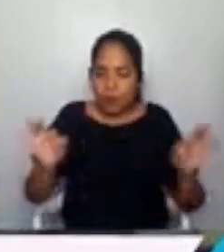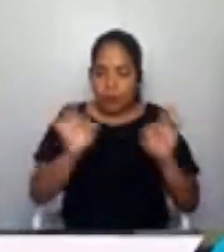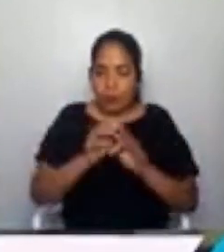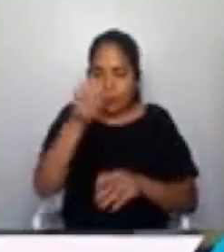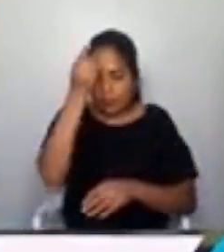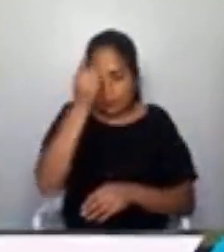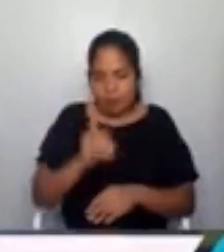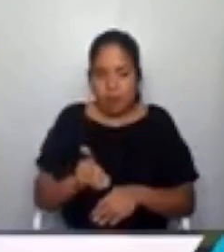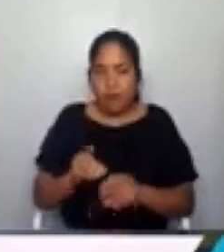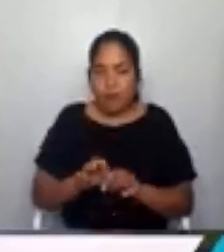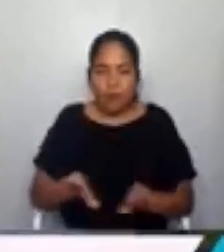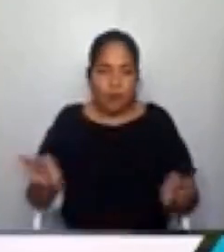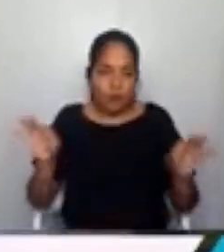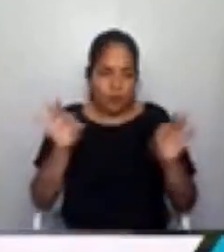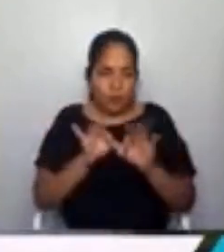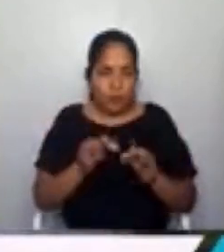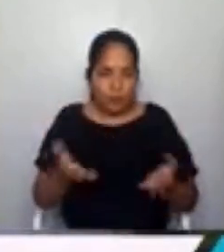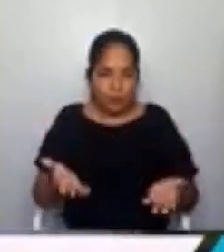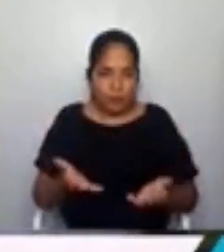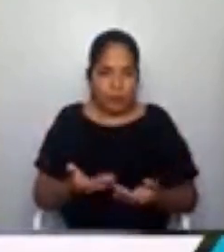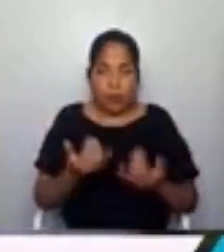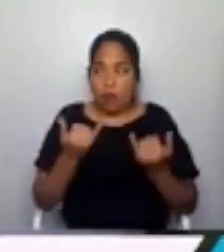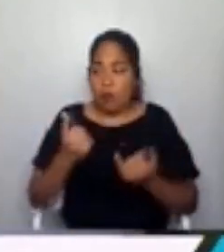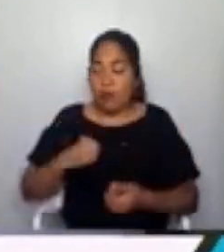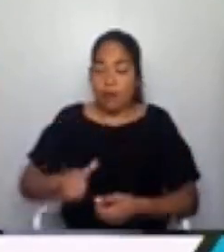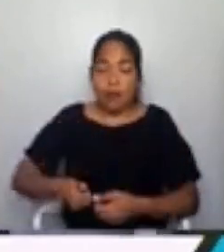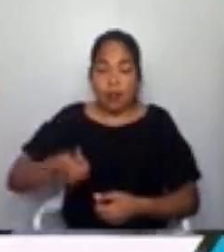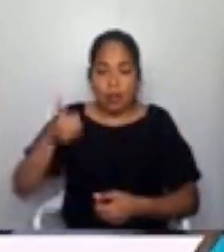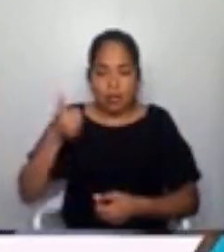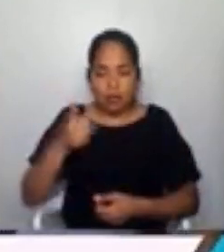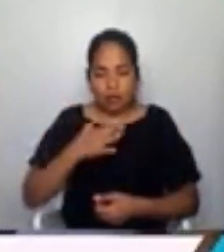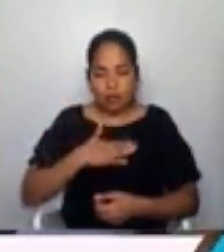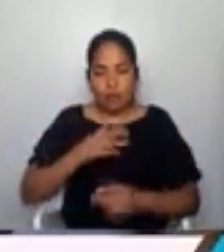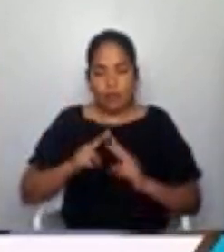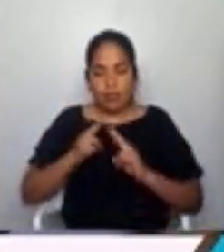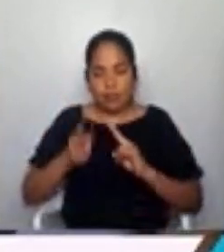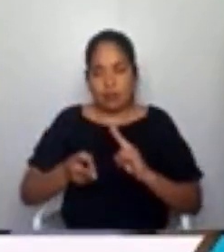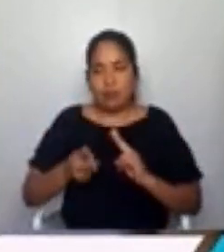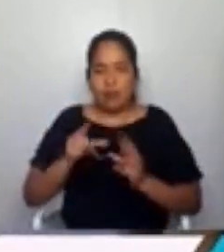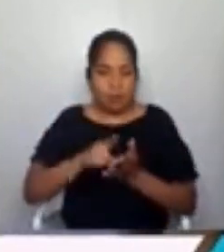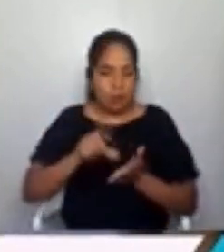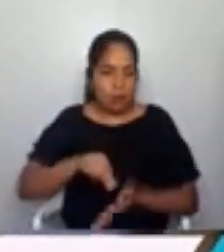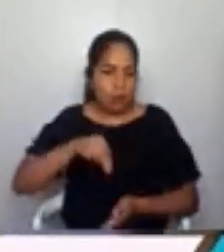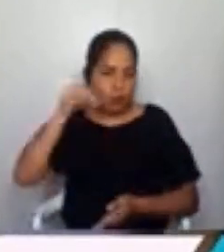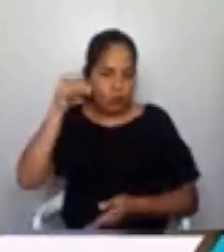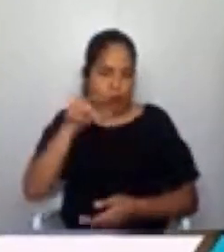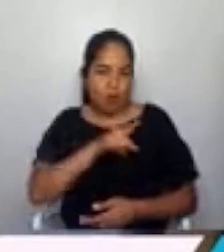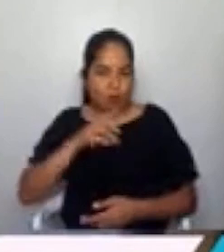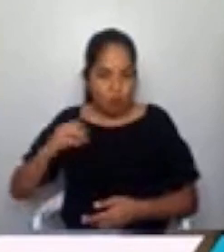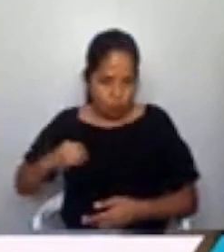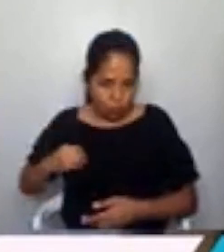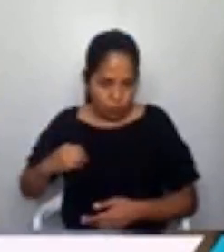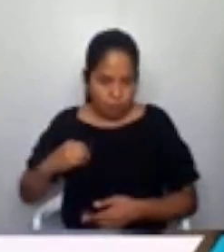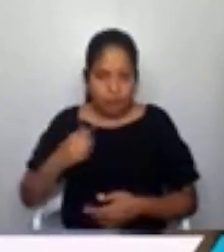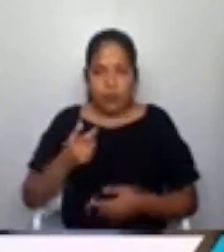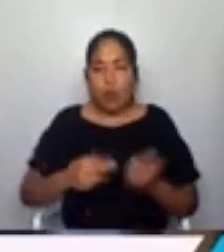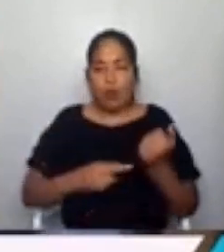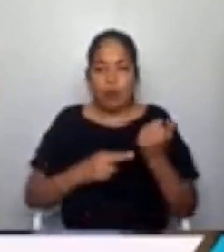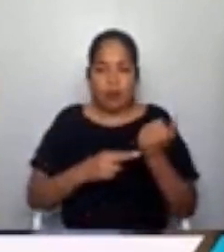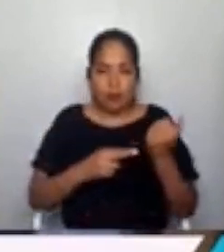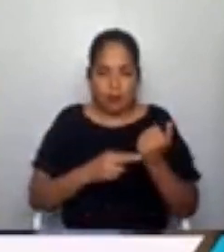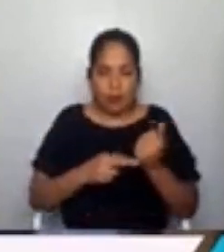importante. Por eso, señor alcalde, como vecino de Lima Norte, vecino de Los Olivos, como regidor de la ciudad de